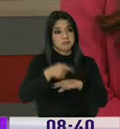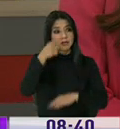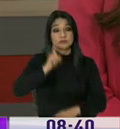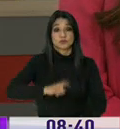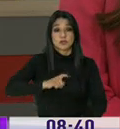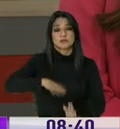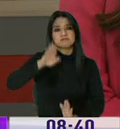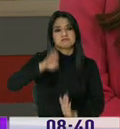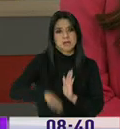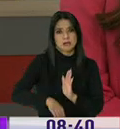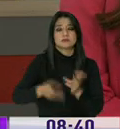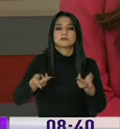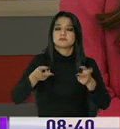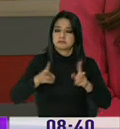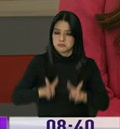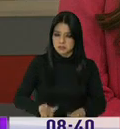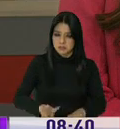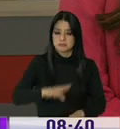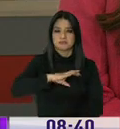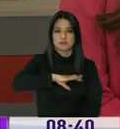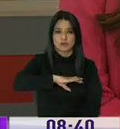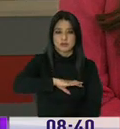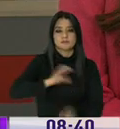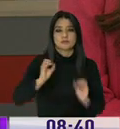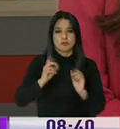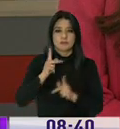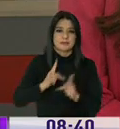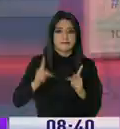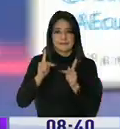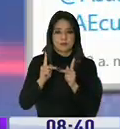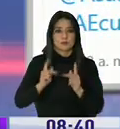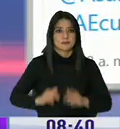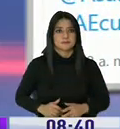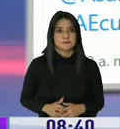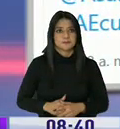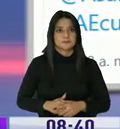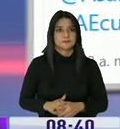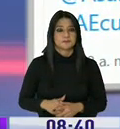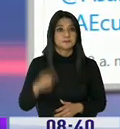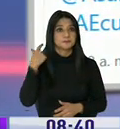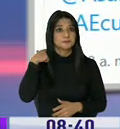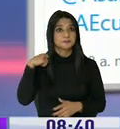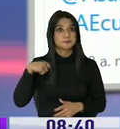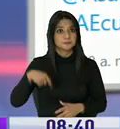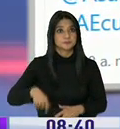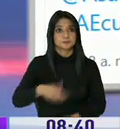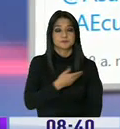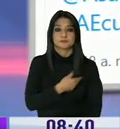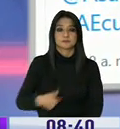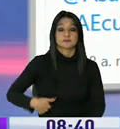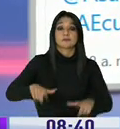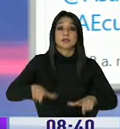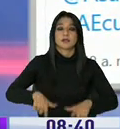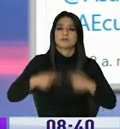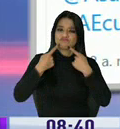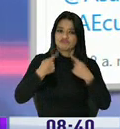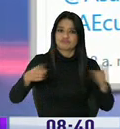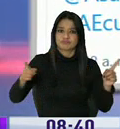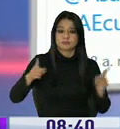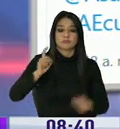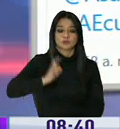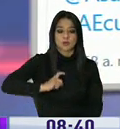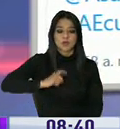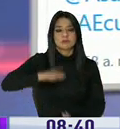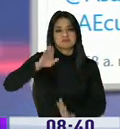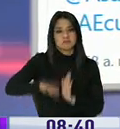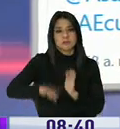salarios que incluye a los gobiernos seccionales. El anuncio del primer mandatario sobre la reducción del 50% de los